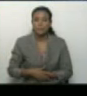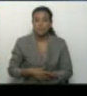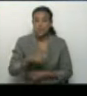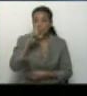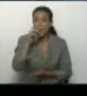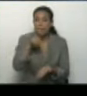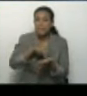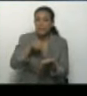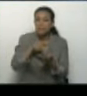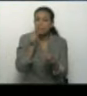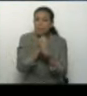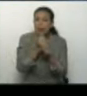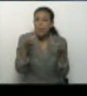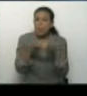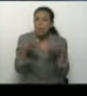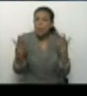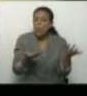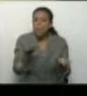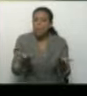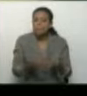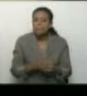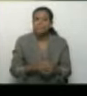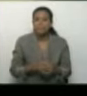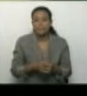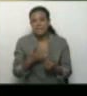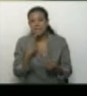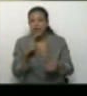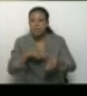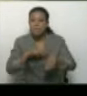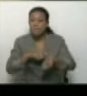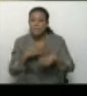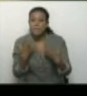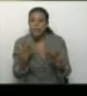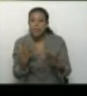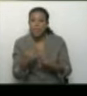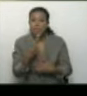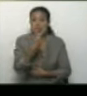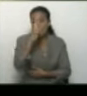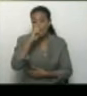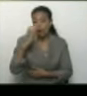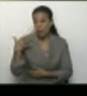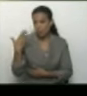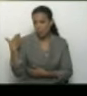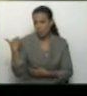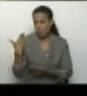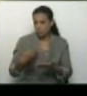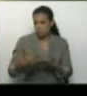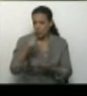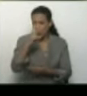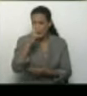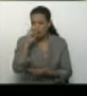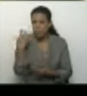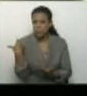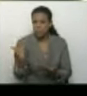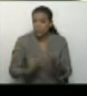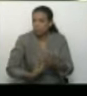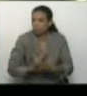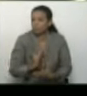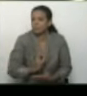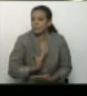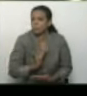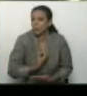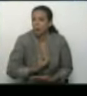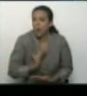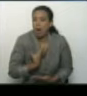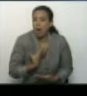tienes articulado a este equipo? Bueno, ya llevo aproximadamente 2 años. 2 años. ¿Y dónde te nació esa vocación